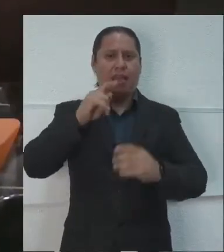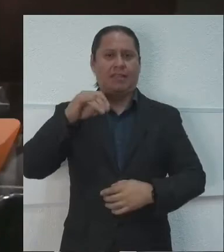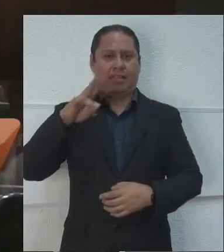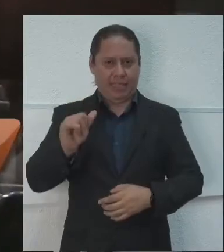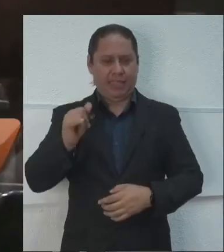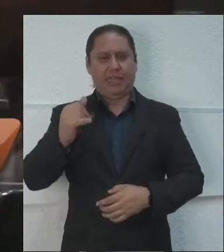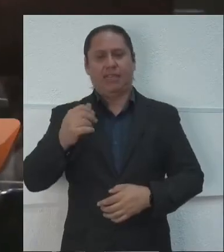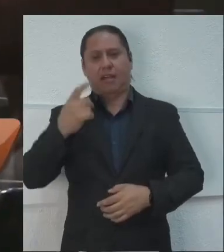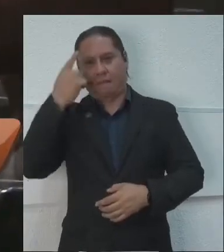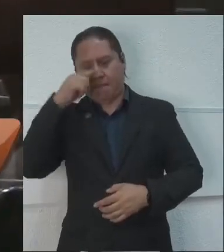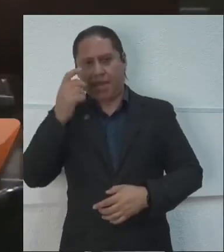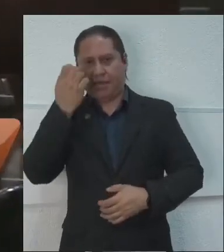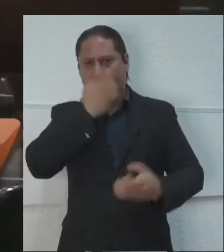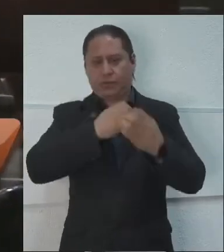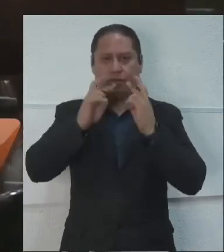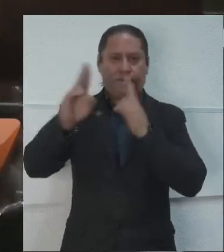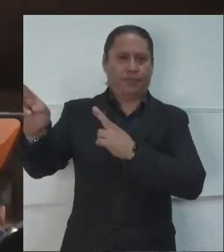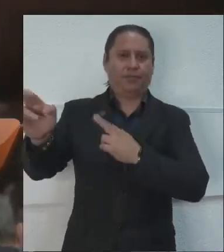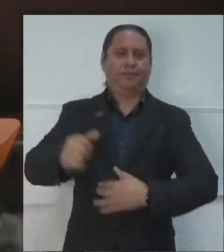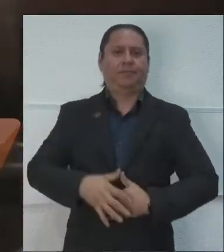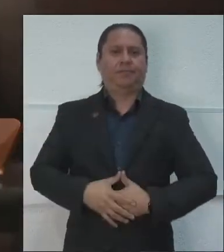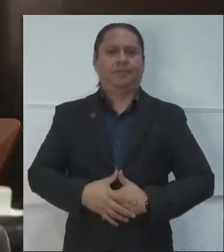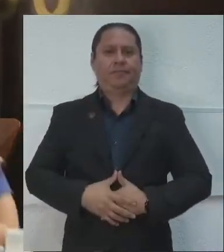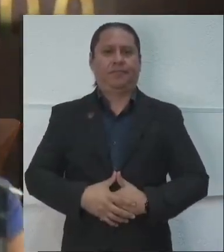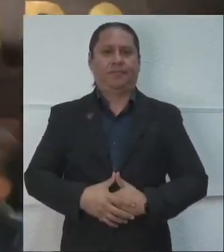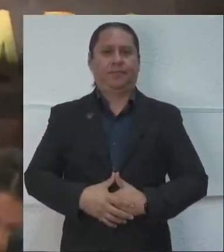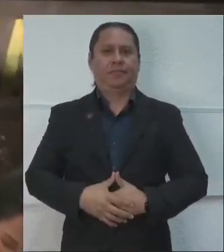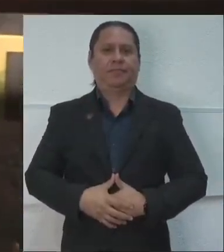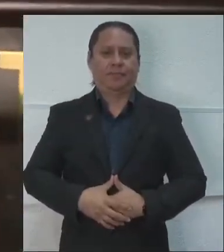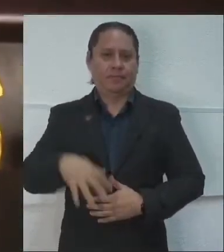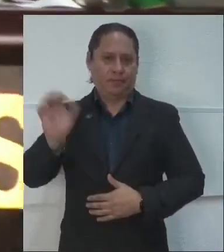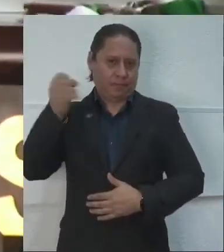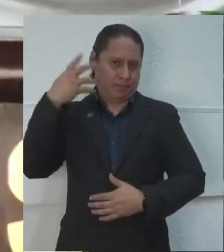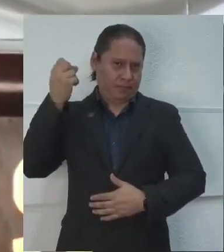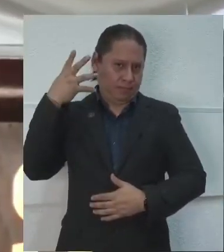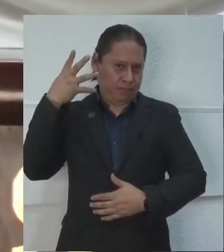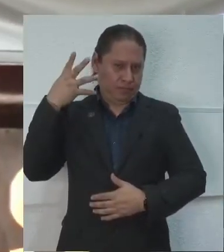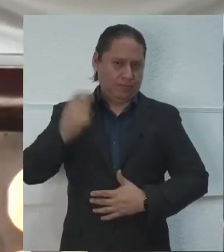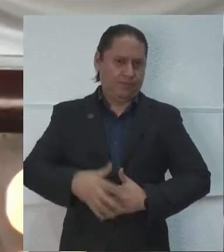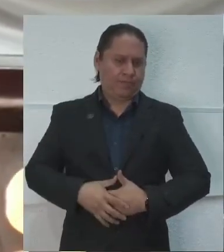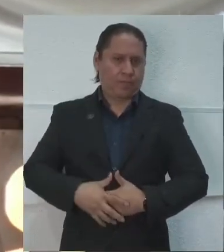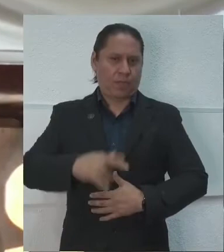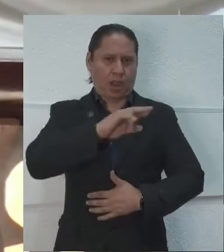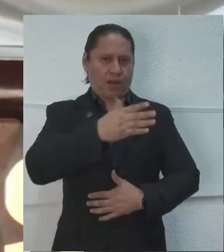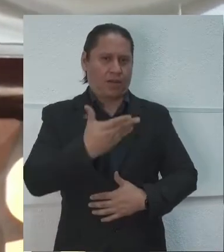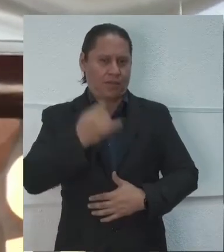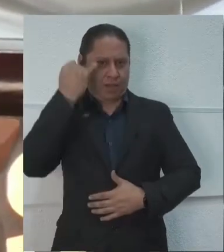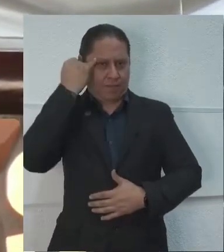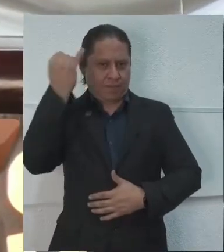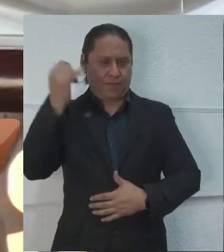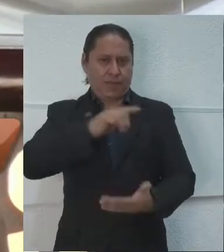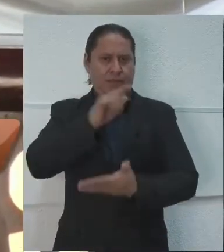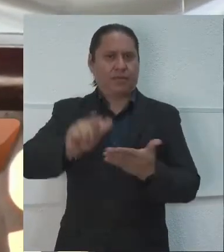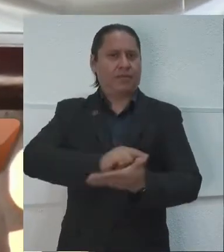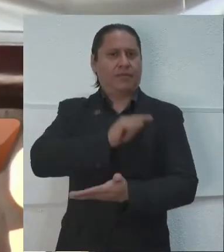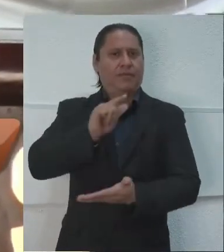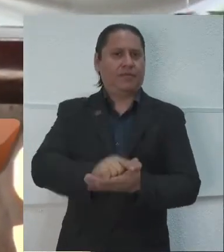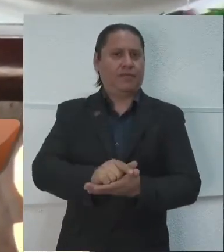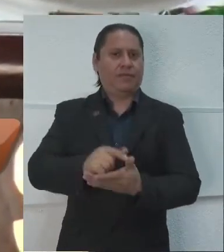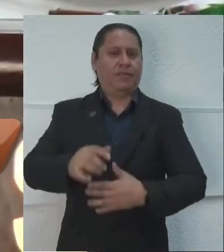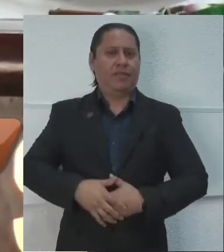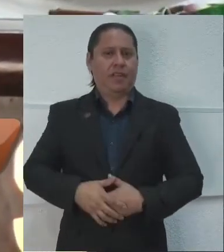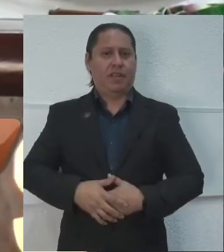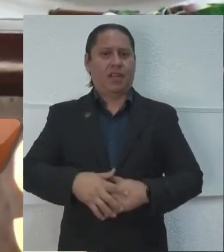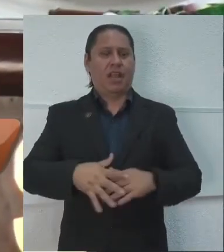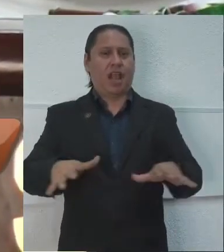Café para su estudio y dictamen. Honorable Asamblea, recibimos iniciativa de decreto por el que